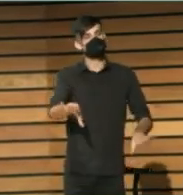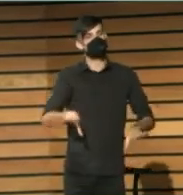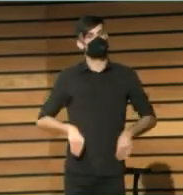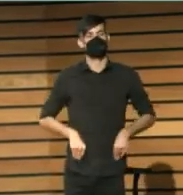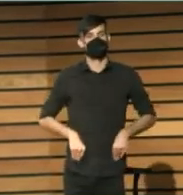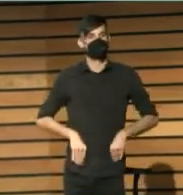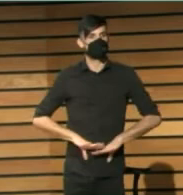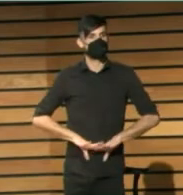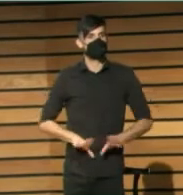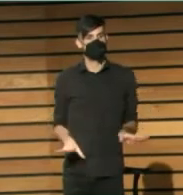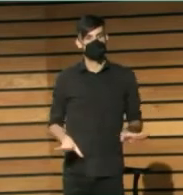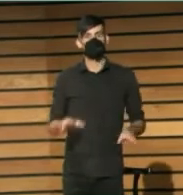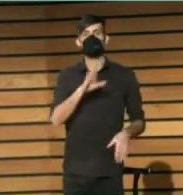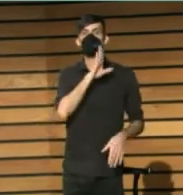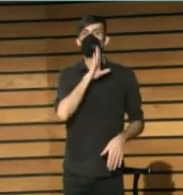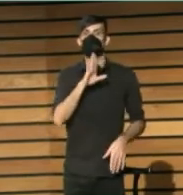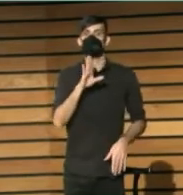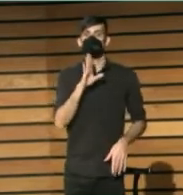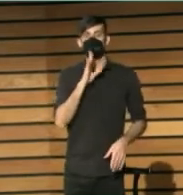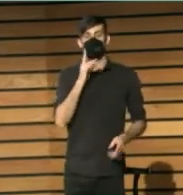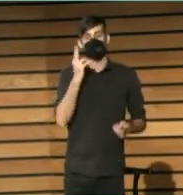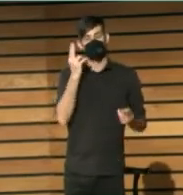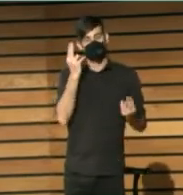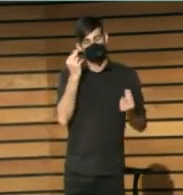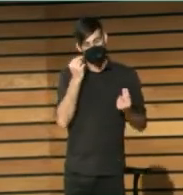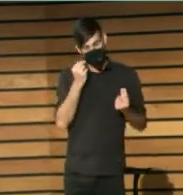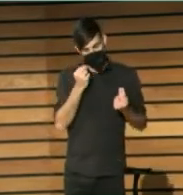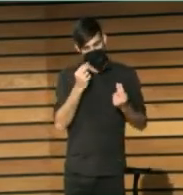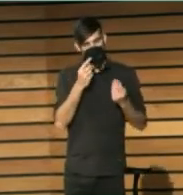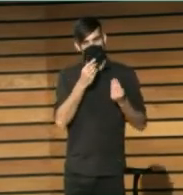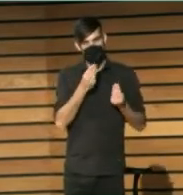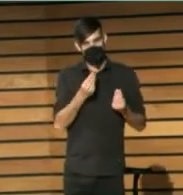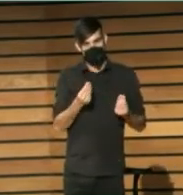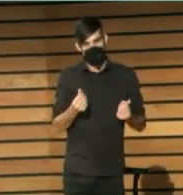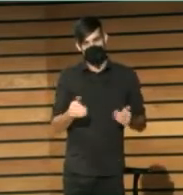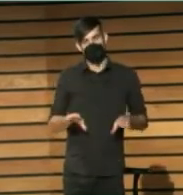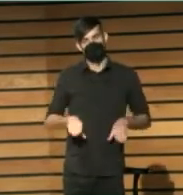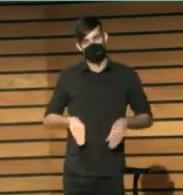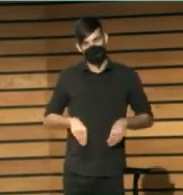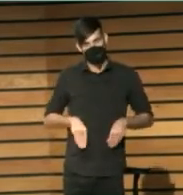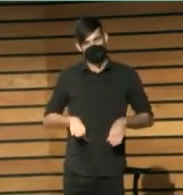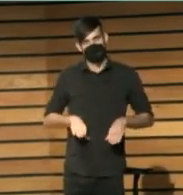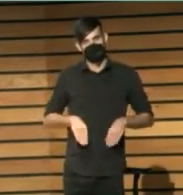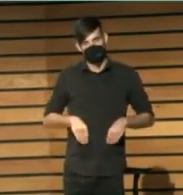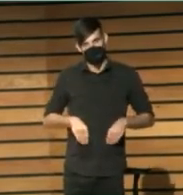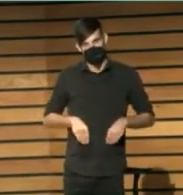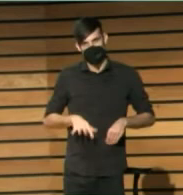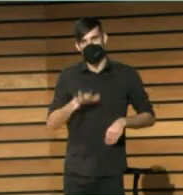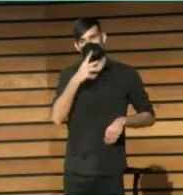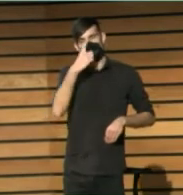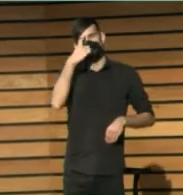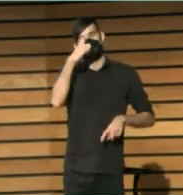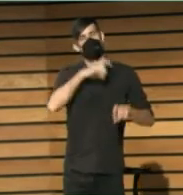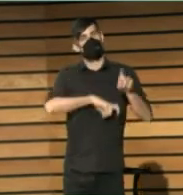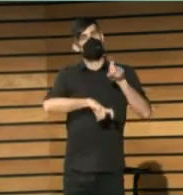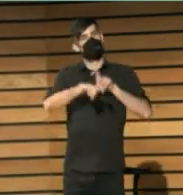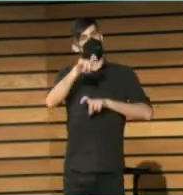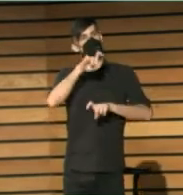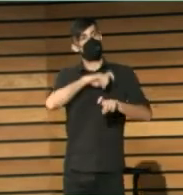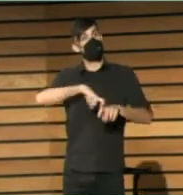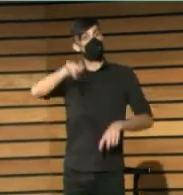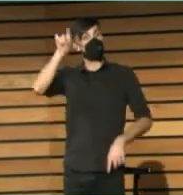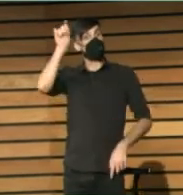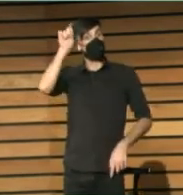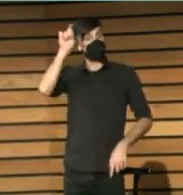madre deletreaba en voz baja como rezando. Ahora que me acuerdo, detrás de la cabeza del maestro no había